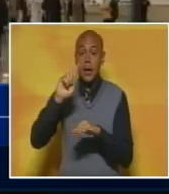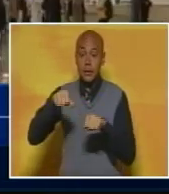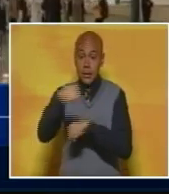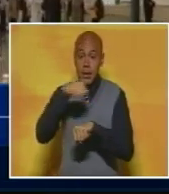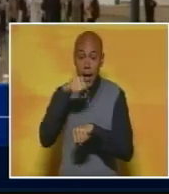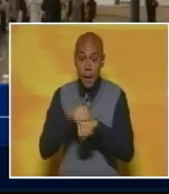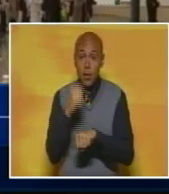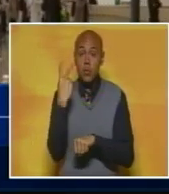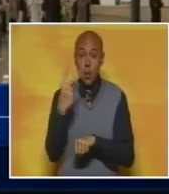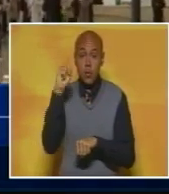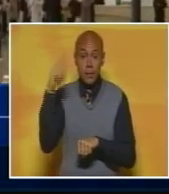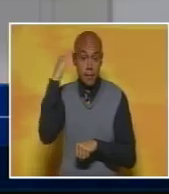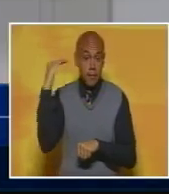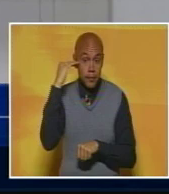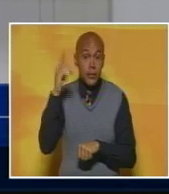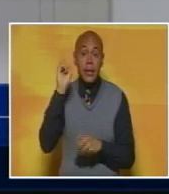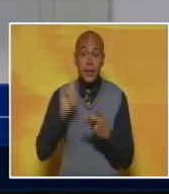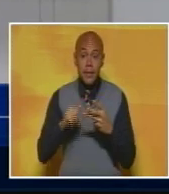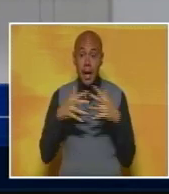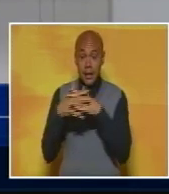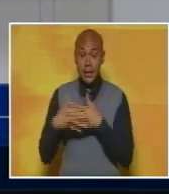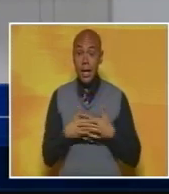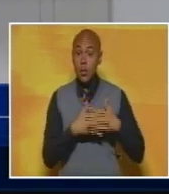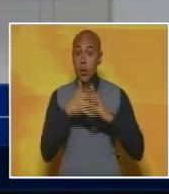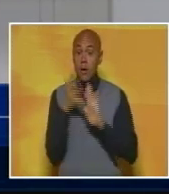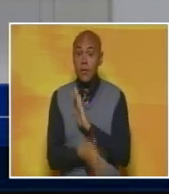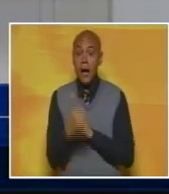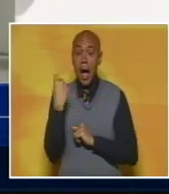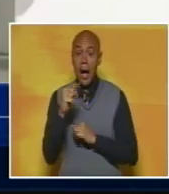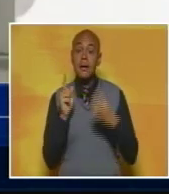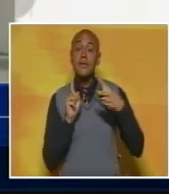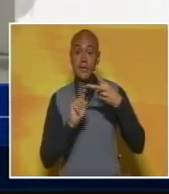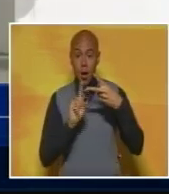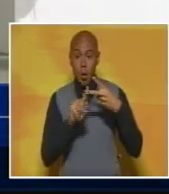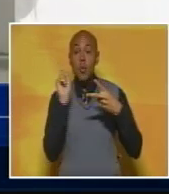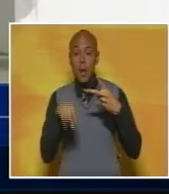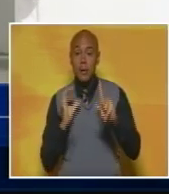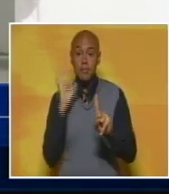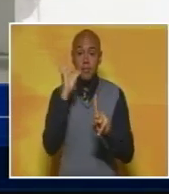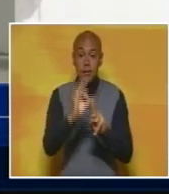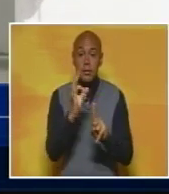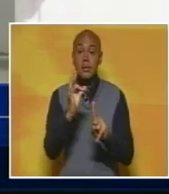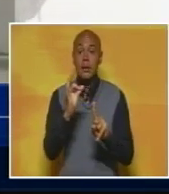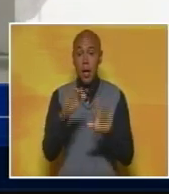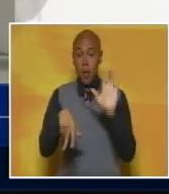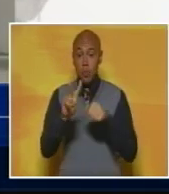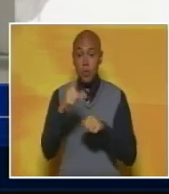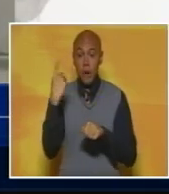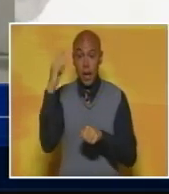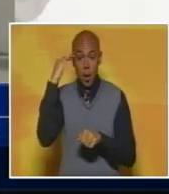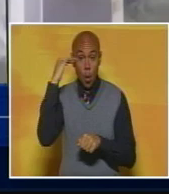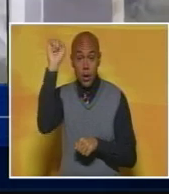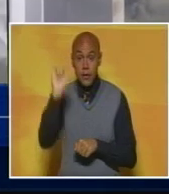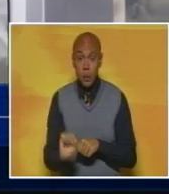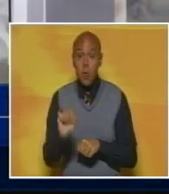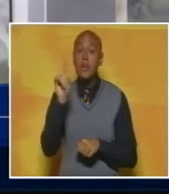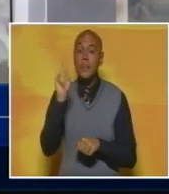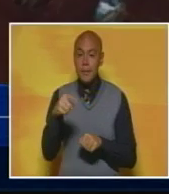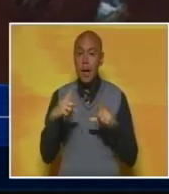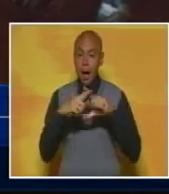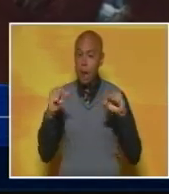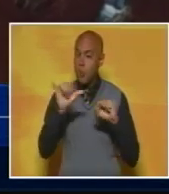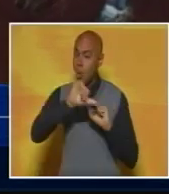en Vietnam y en Estados Unidos se registró un segundo caso, además de 2 en Corea del Sur y el mismo número en